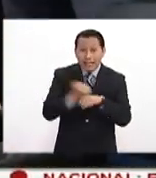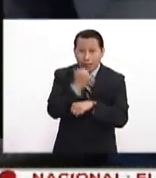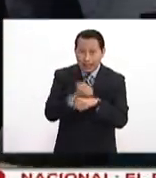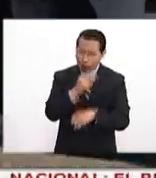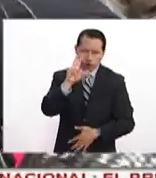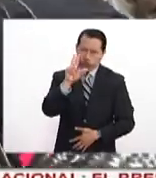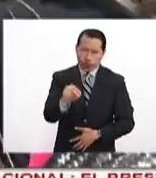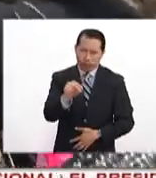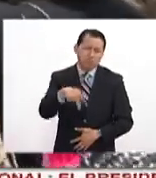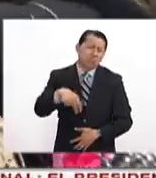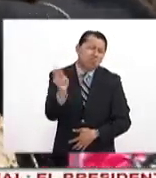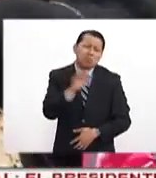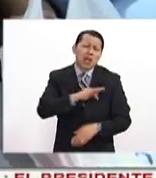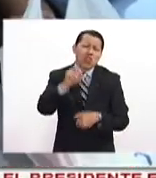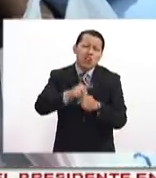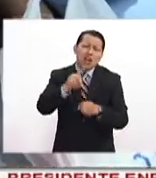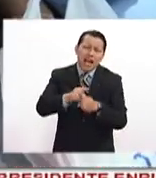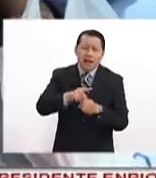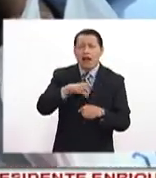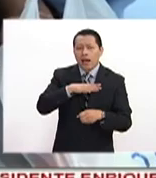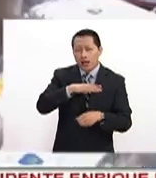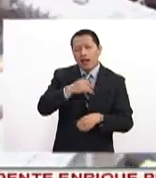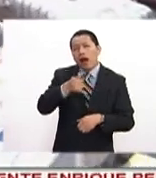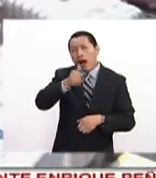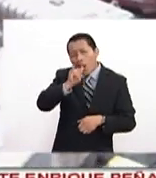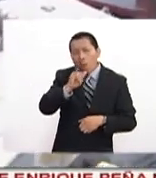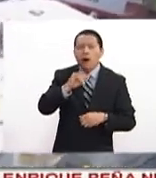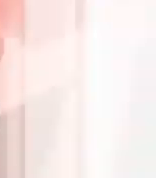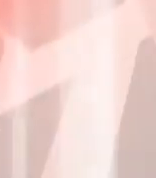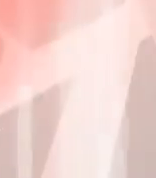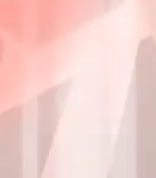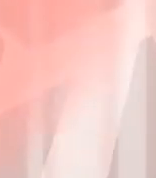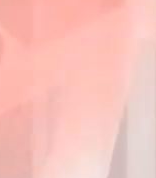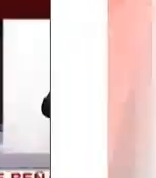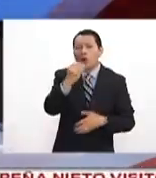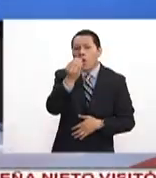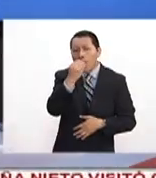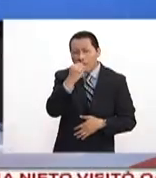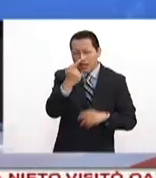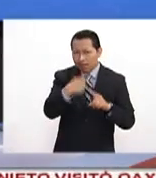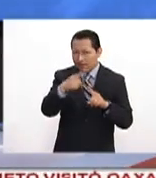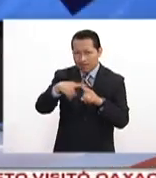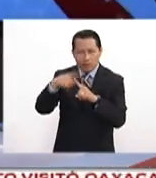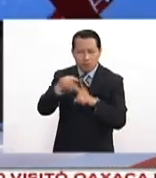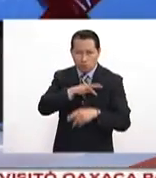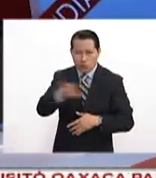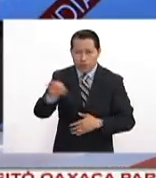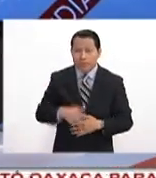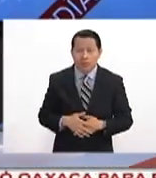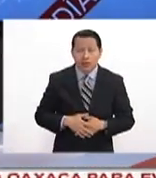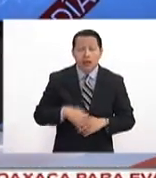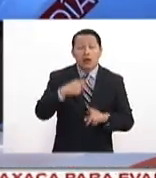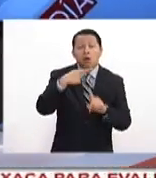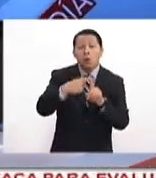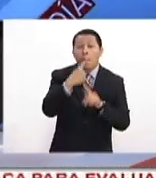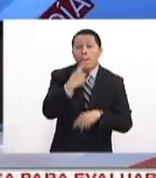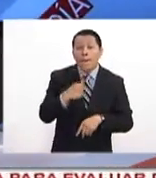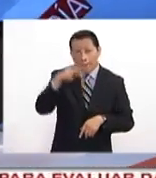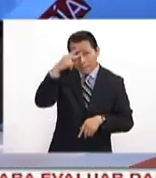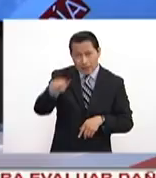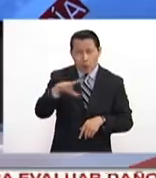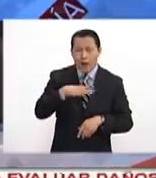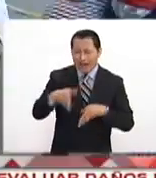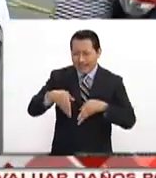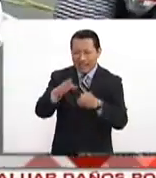lo general usted puede donar víveres y despensas. También la Cruz Roja Mexicana, ubicada en